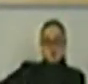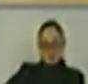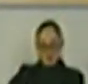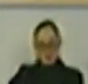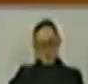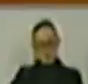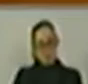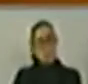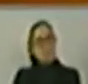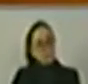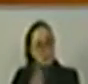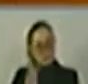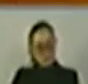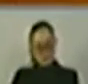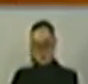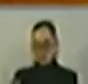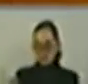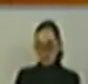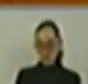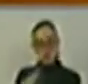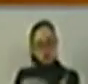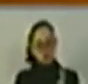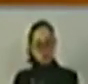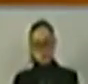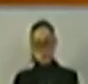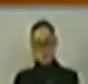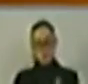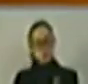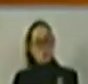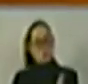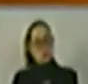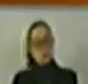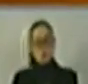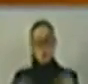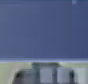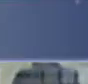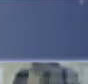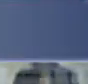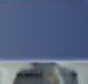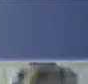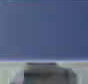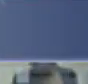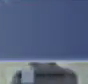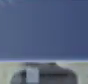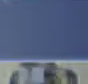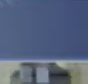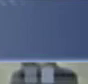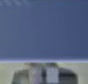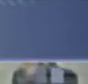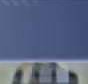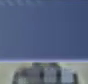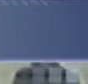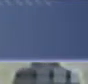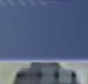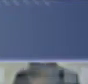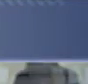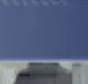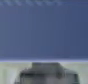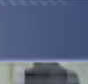decir que este 2018 quedará inscrito en la historia deportiva en México como uno de los más